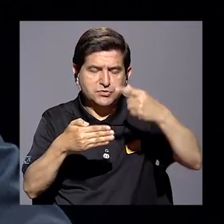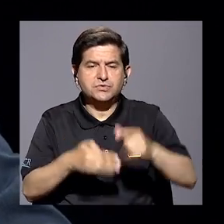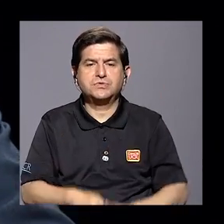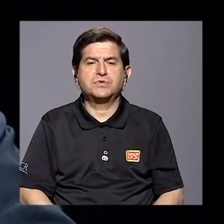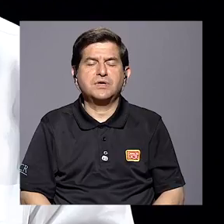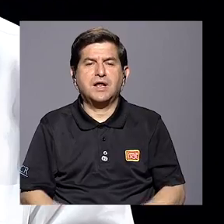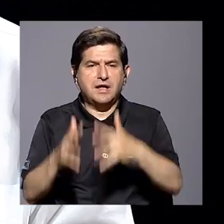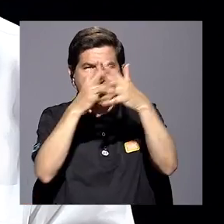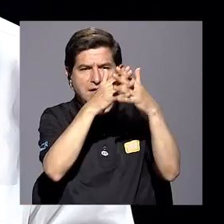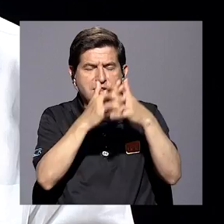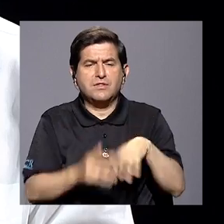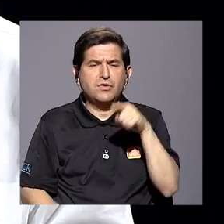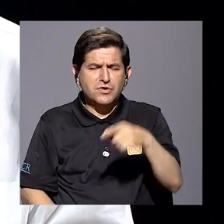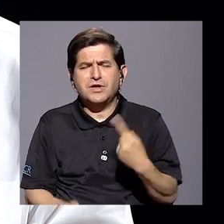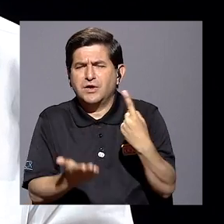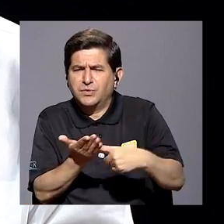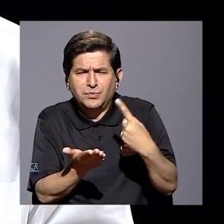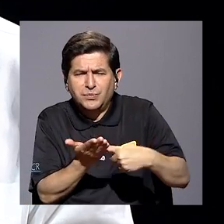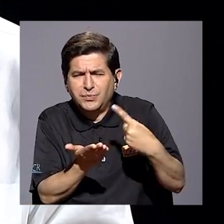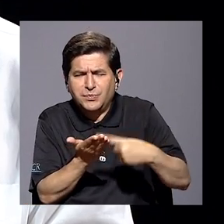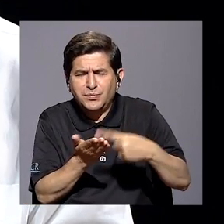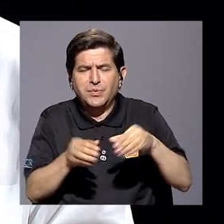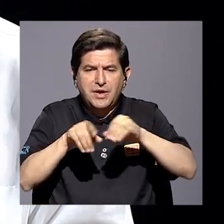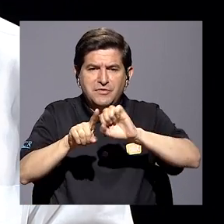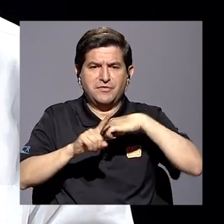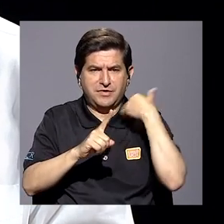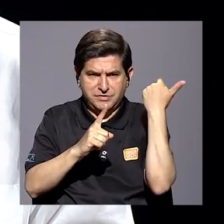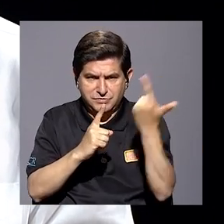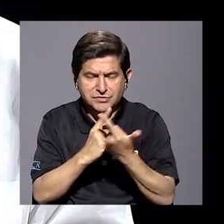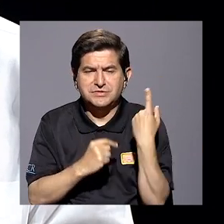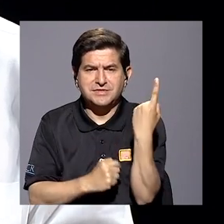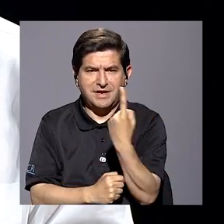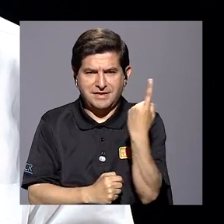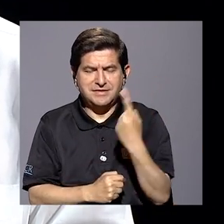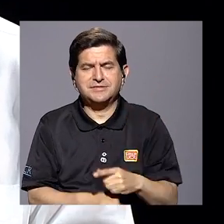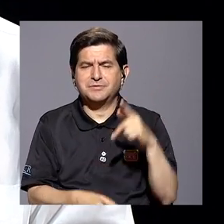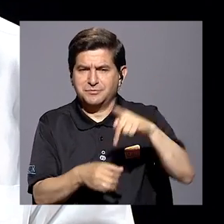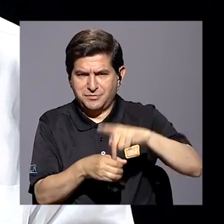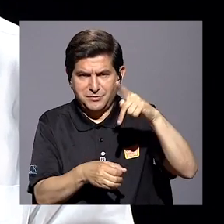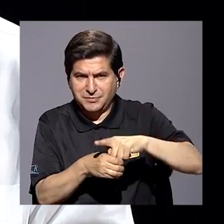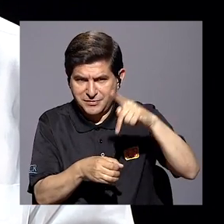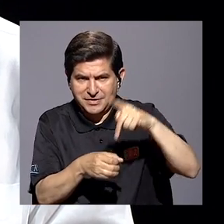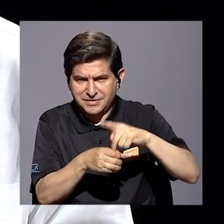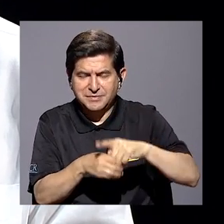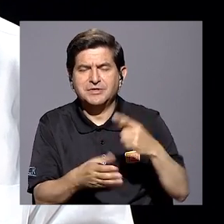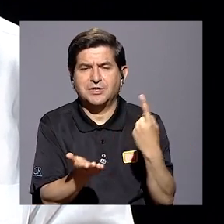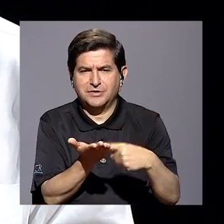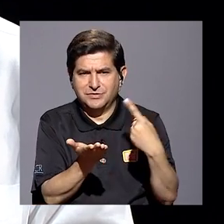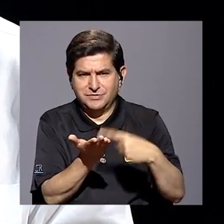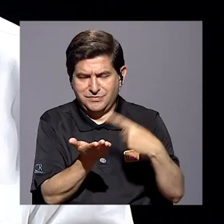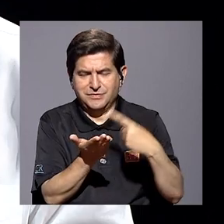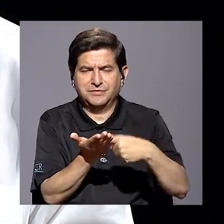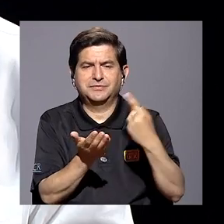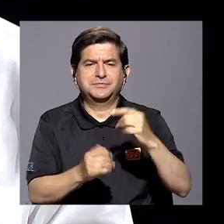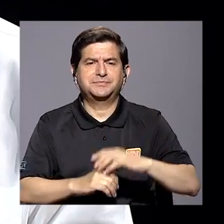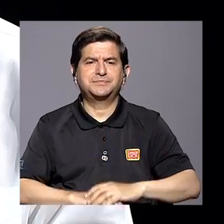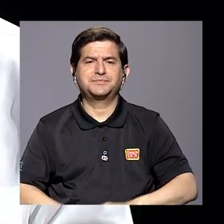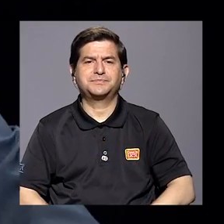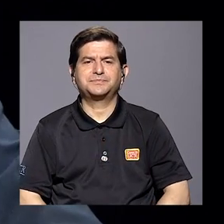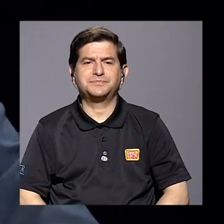y es un aguerrido polemista en las redes sociales está siempre pues metiendo discusión